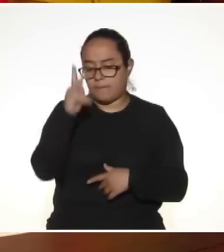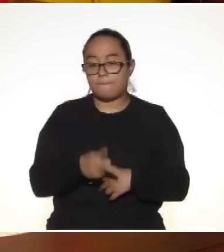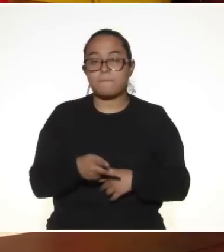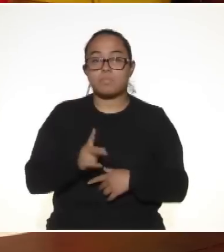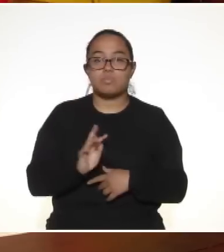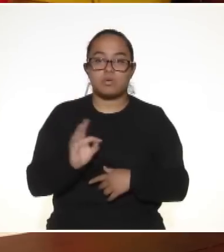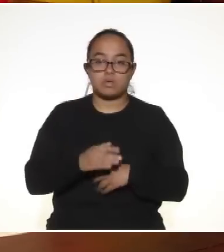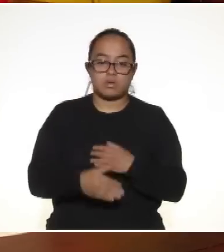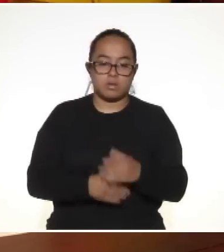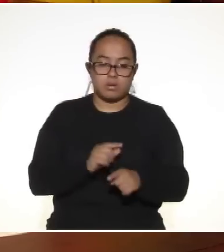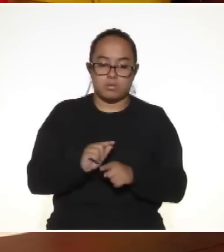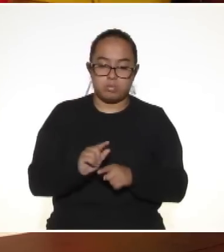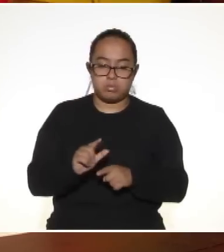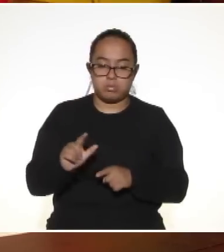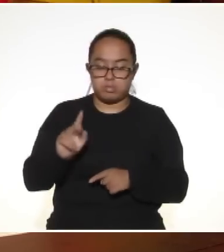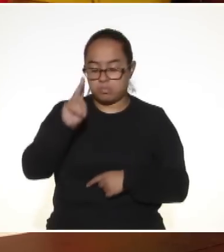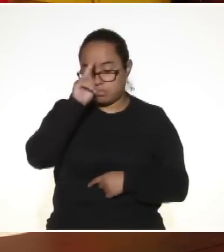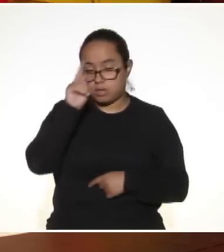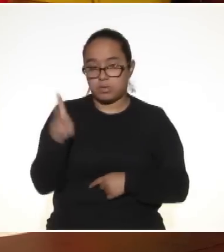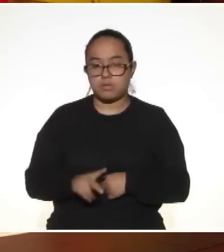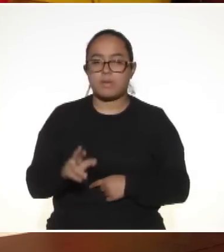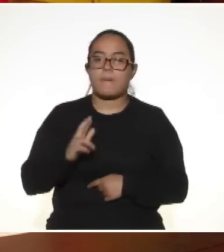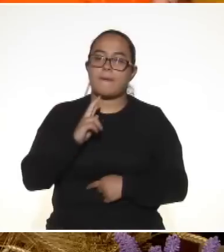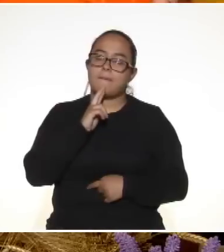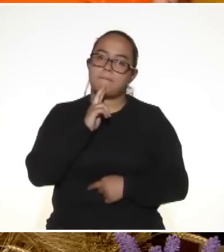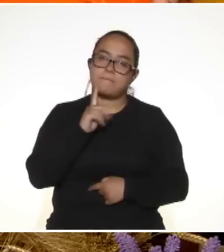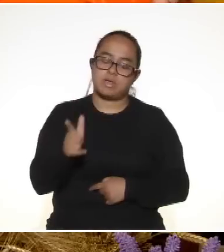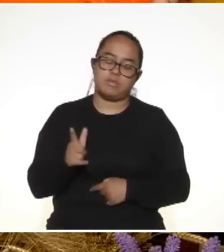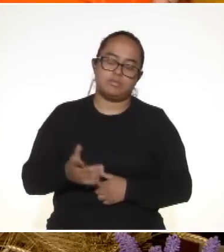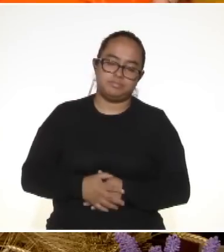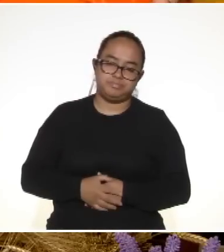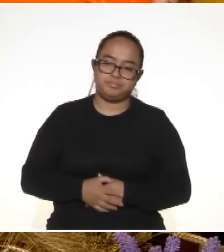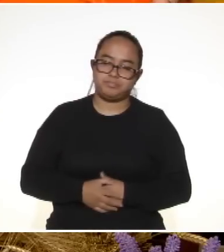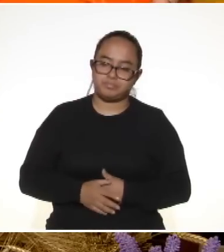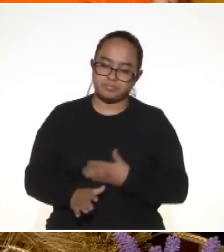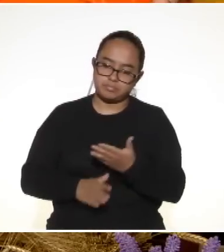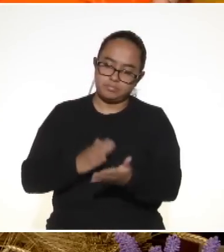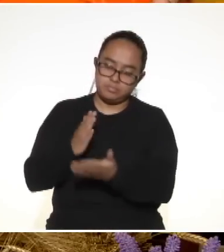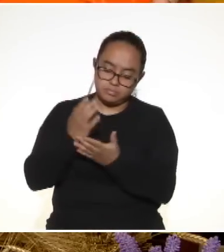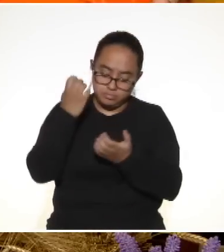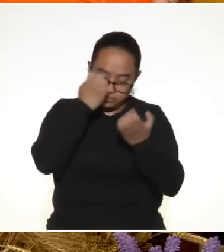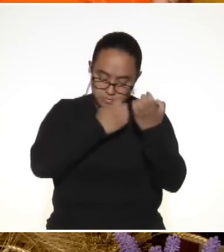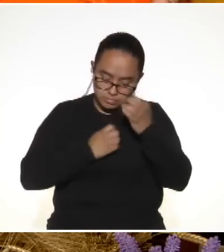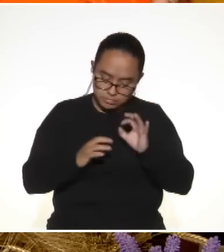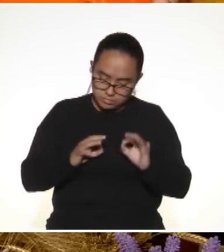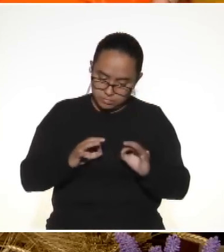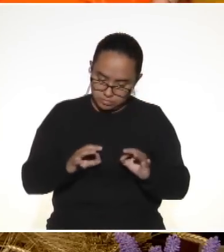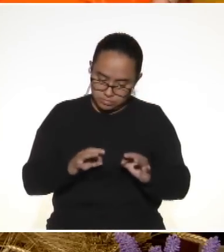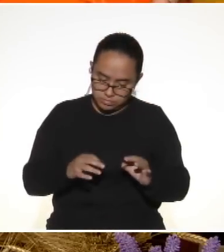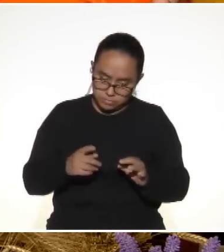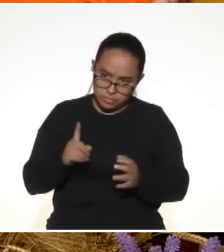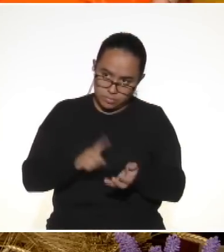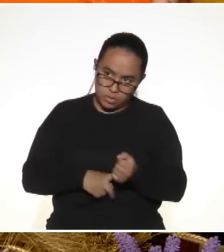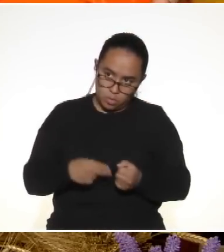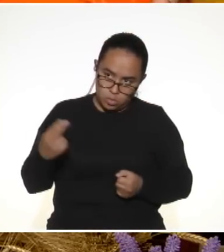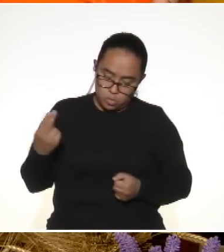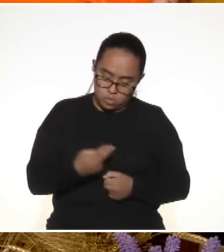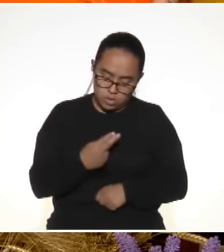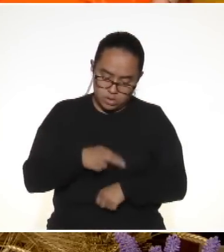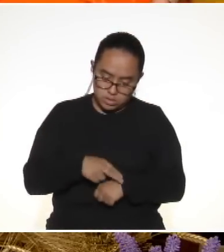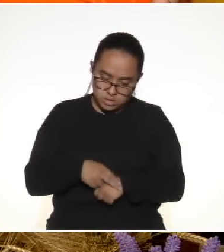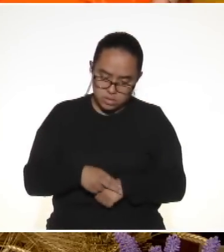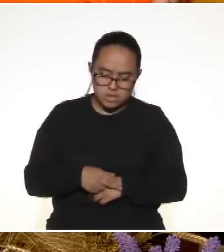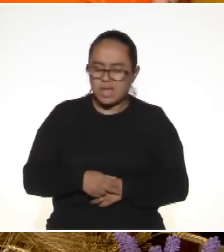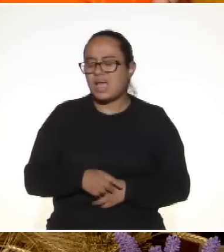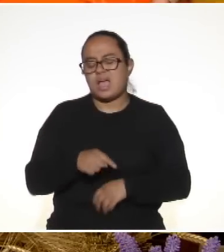va avanzando, como comentas, es mejor que te estén evaluando de manera continua en la sala de urgencias a